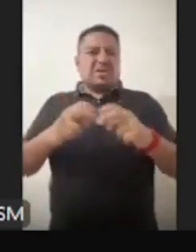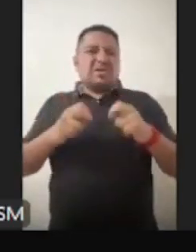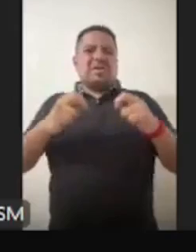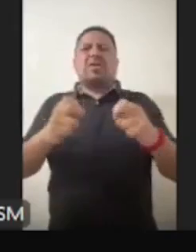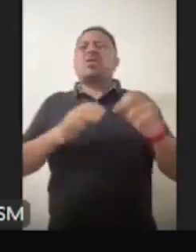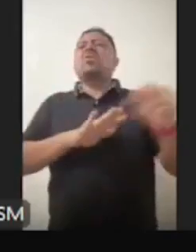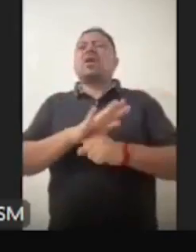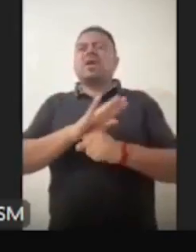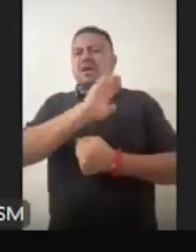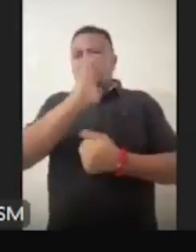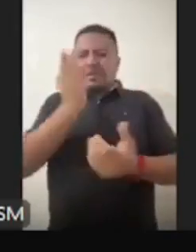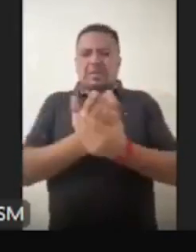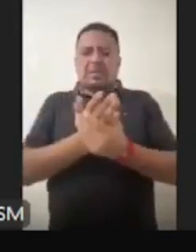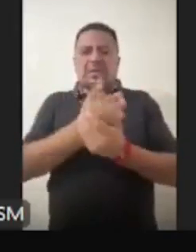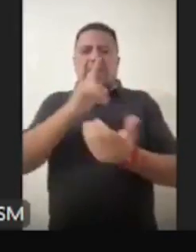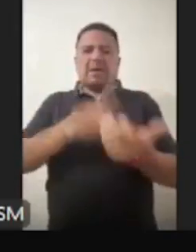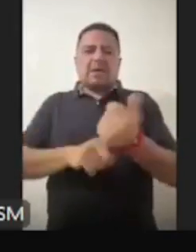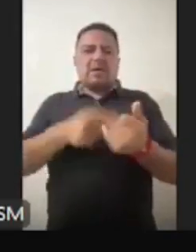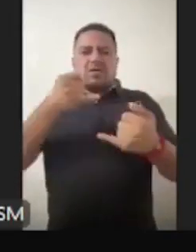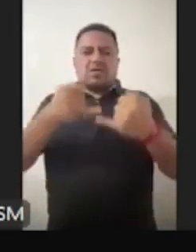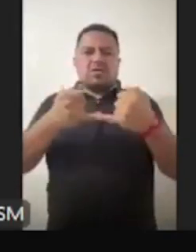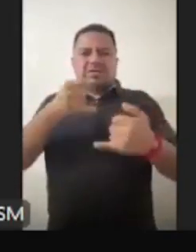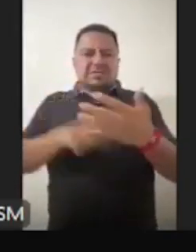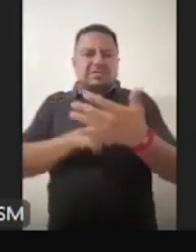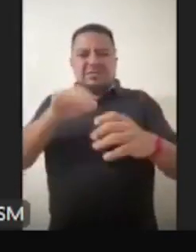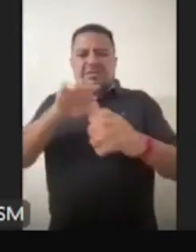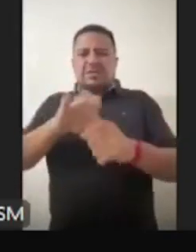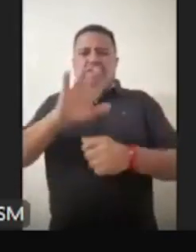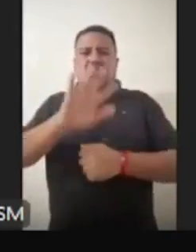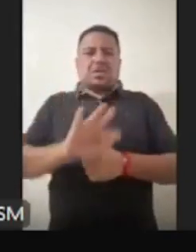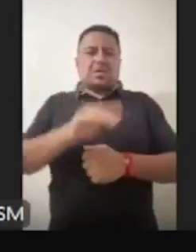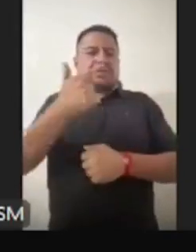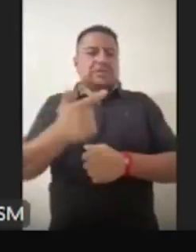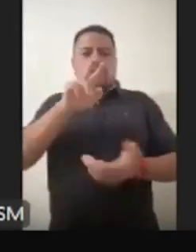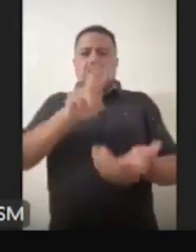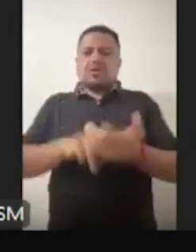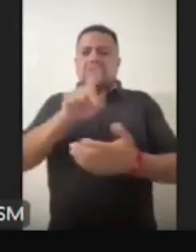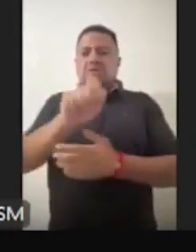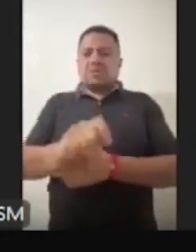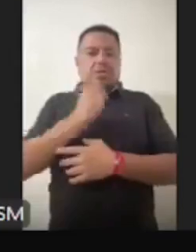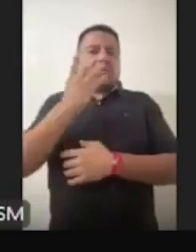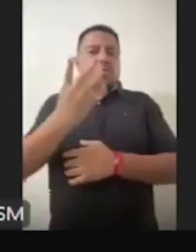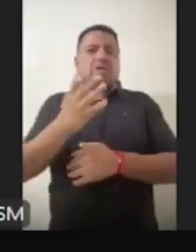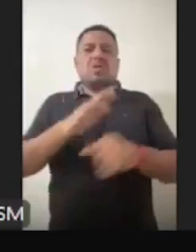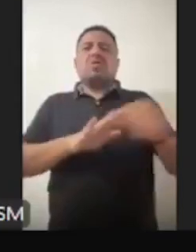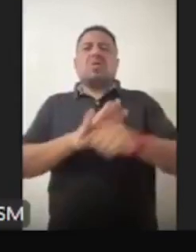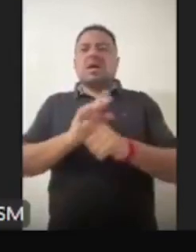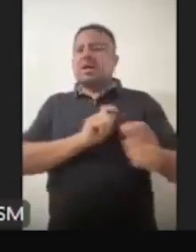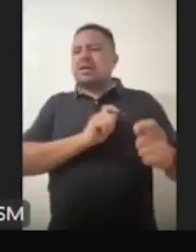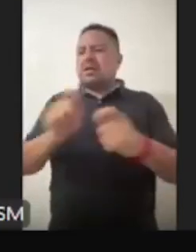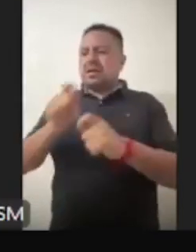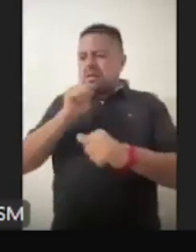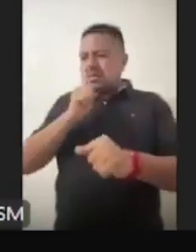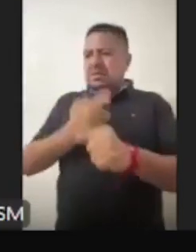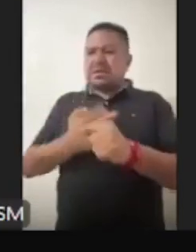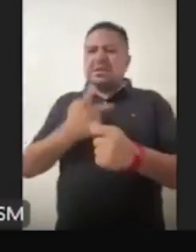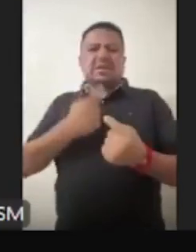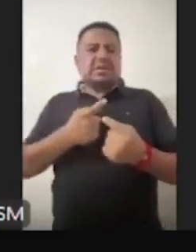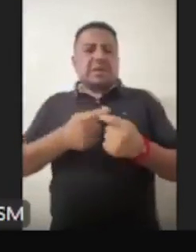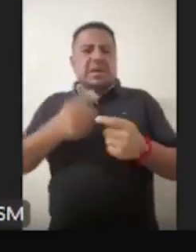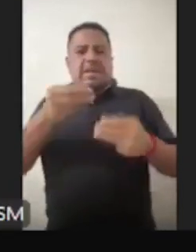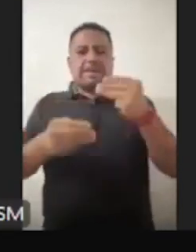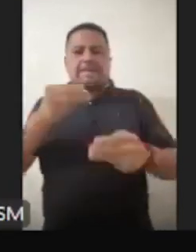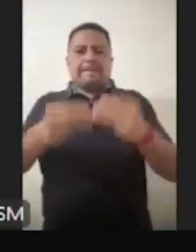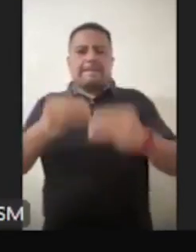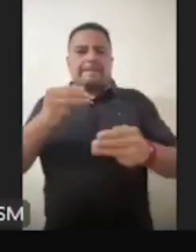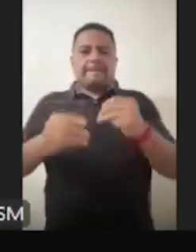al expediente del Juicio Electoral Ciudadano 47 del 2024, que fue turnado a la ponencia de la magistrada Hilda Rosa